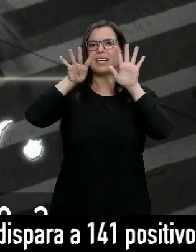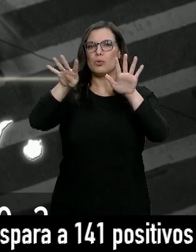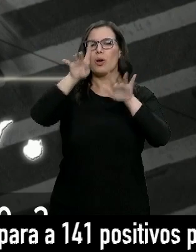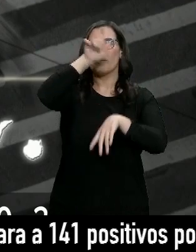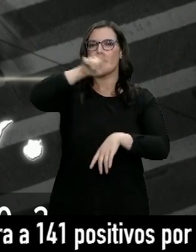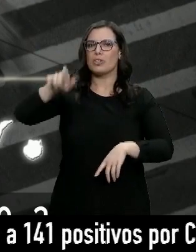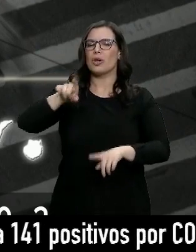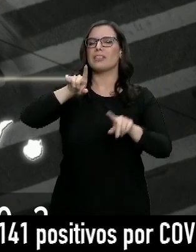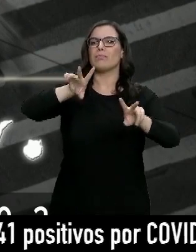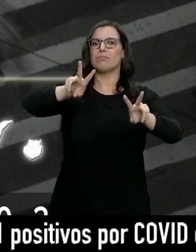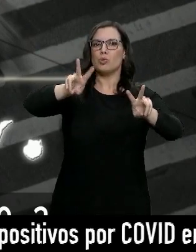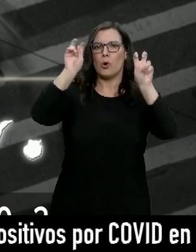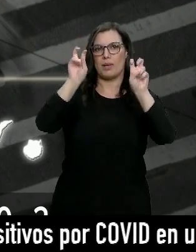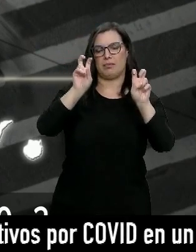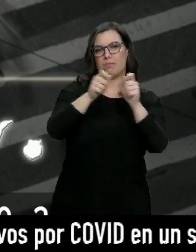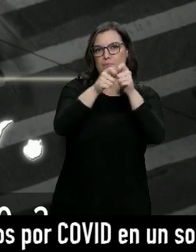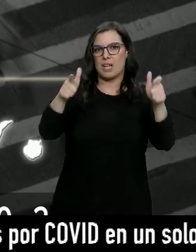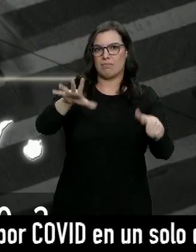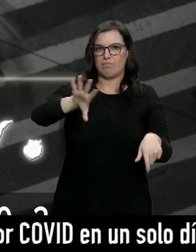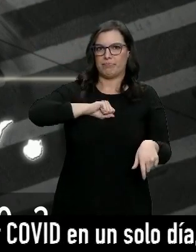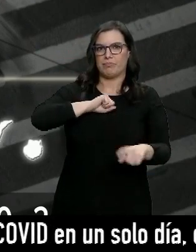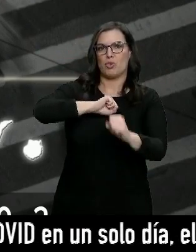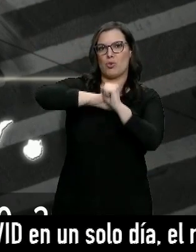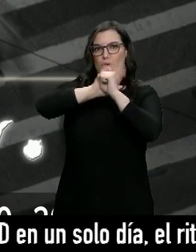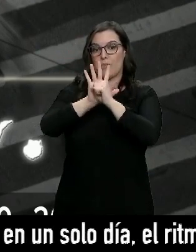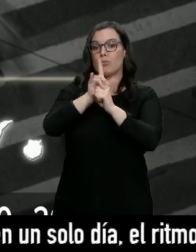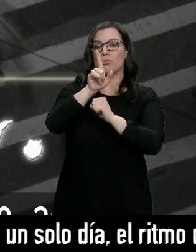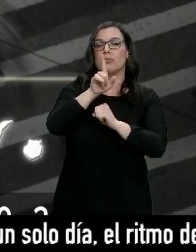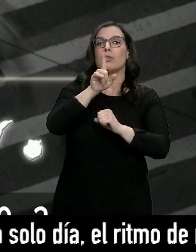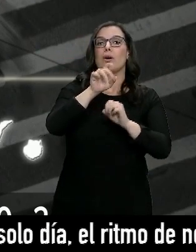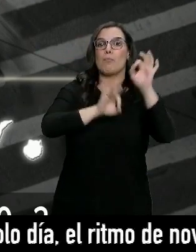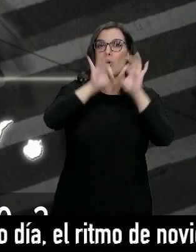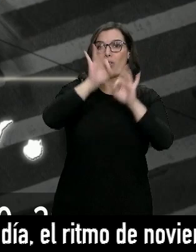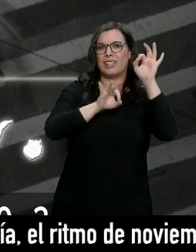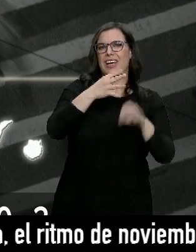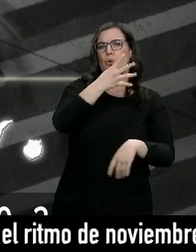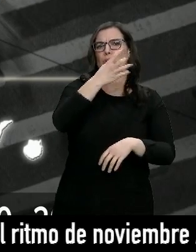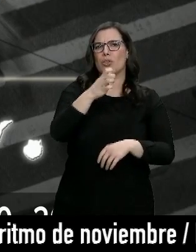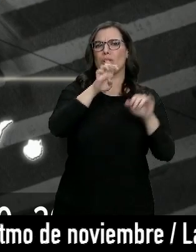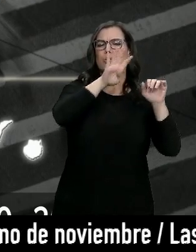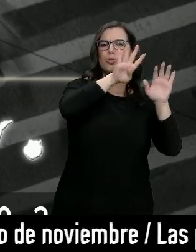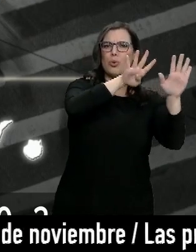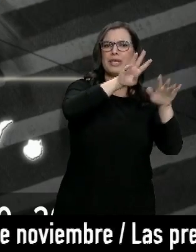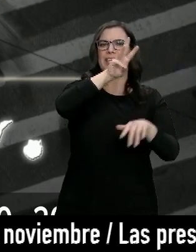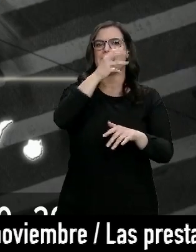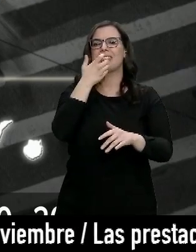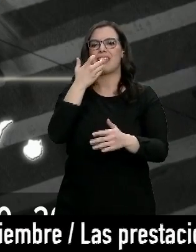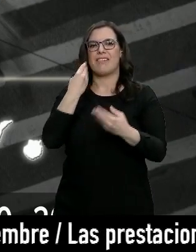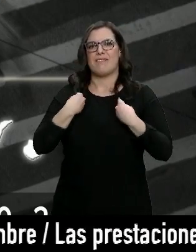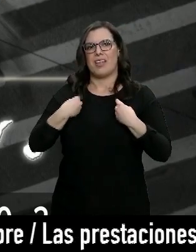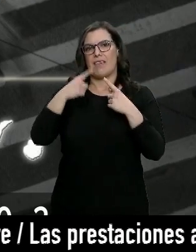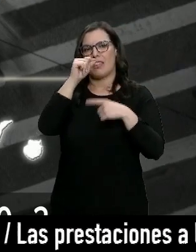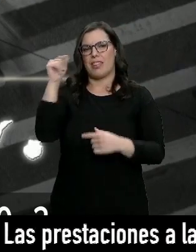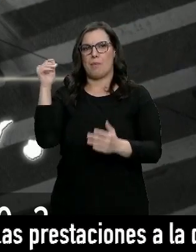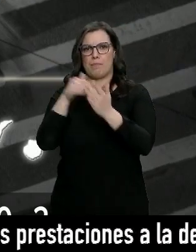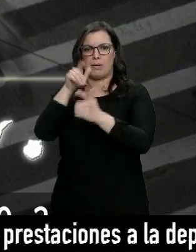38.869 nuevos casos. La incidencia sigue creciendo y está ya en los 493 casos por cada 100.000 habitantes.